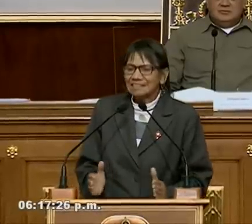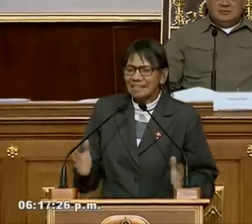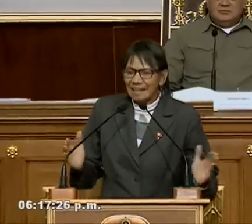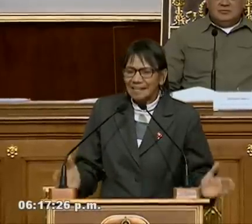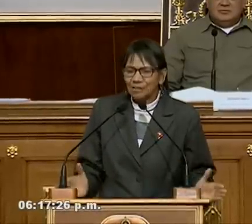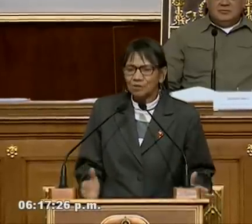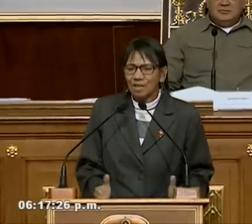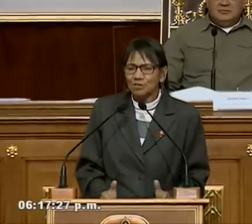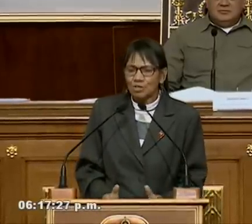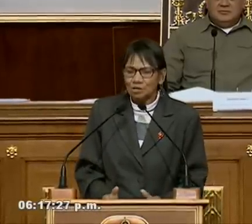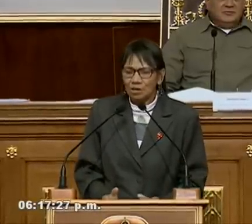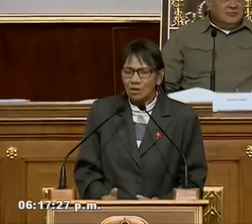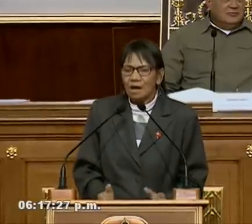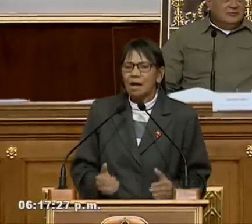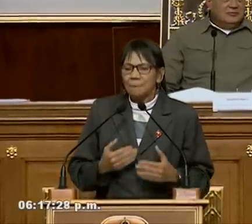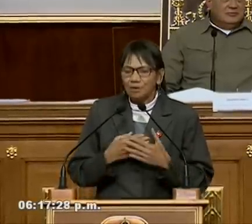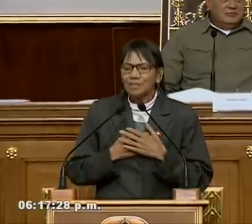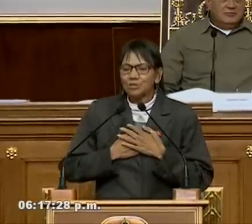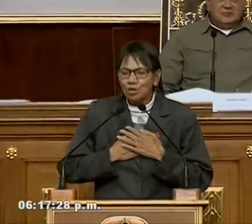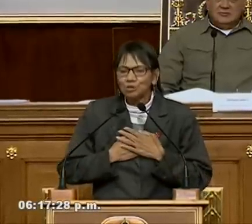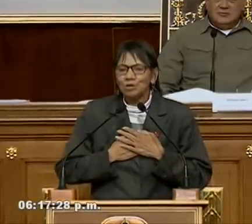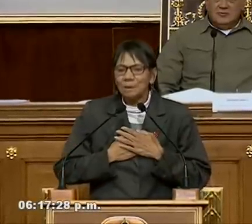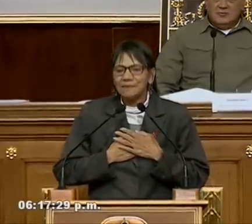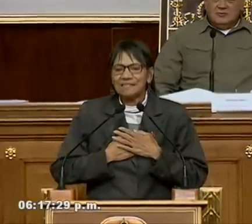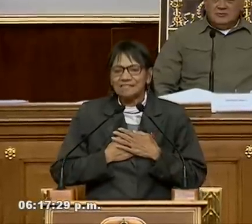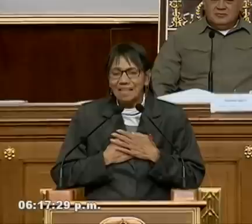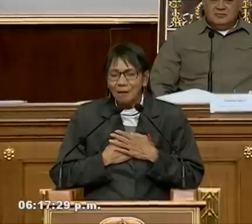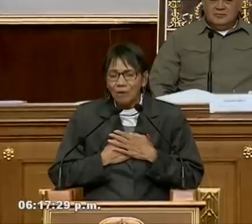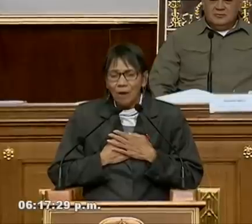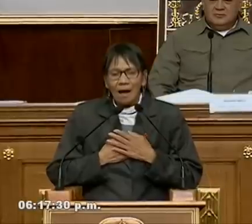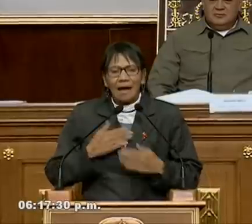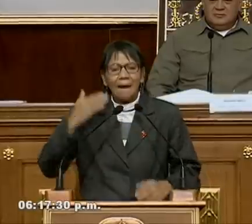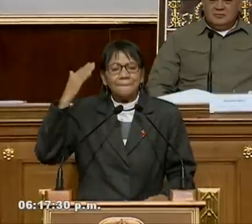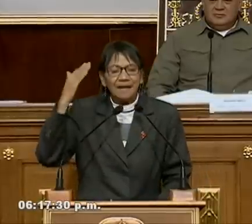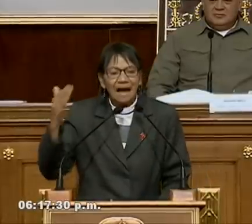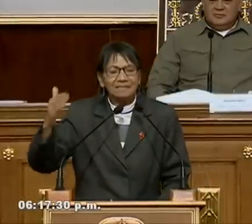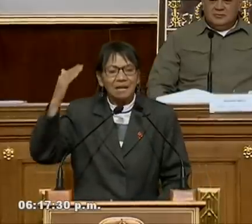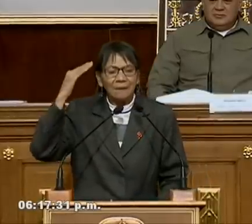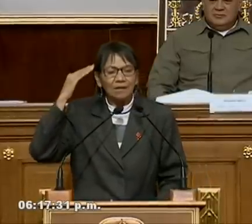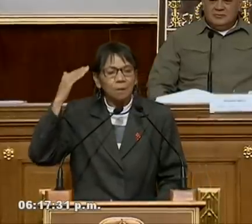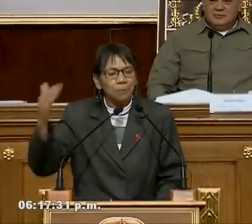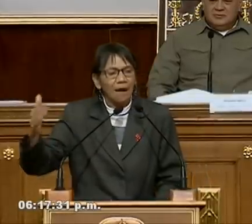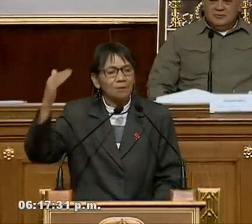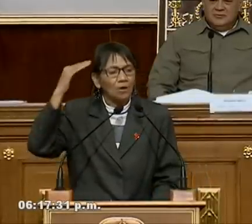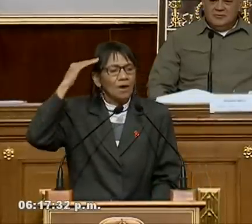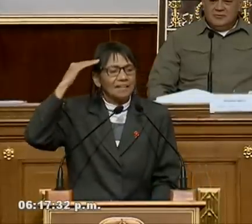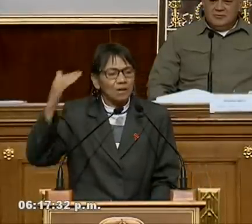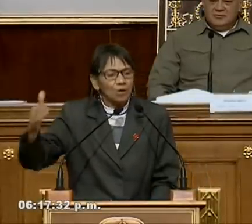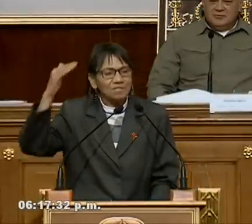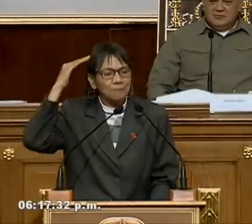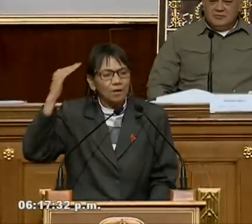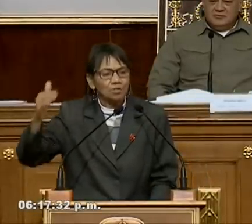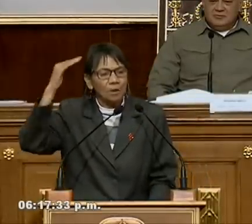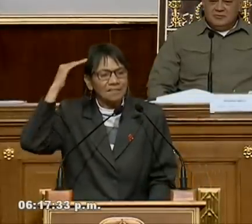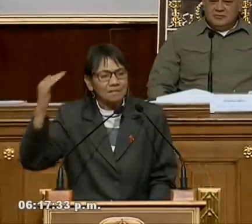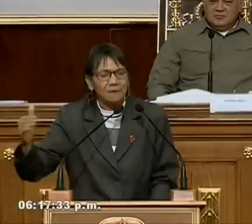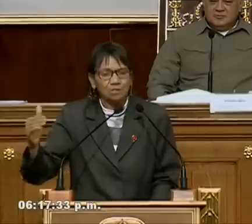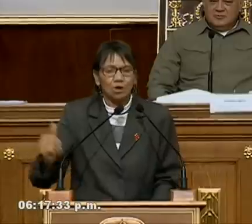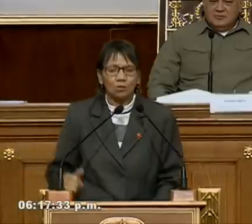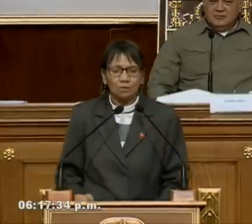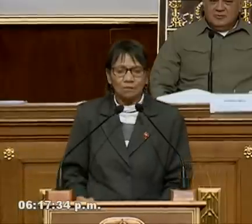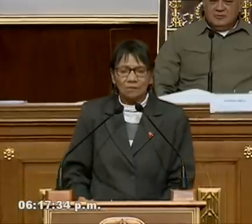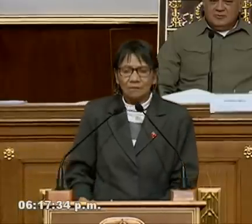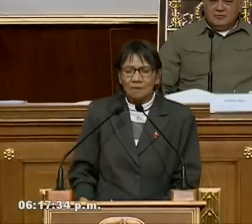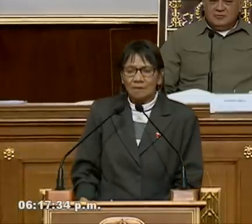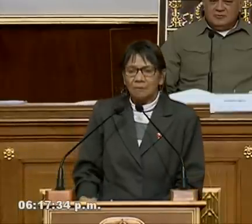tiene esta guerra contra nosotros, es porque nosotros representamos esperanza para los pueblos que luchan por su